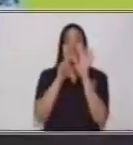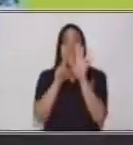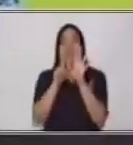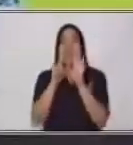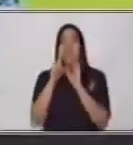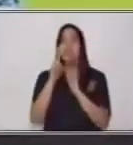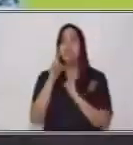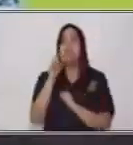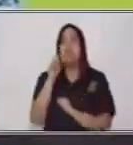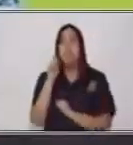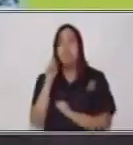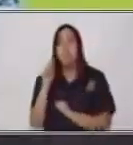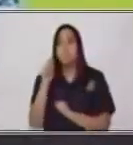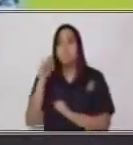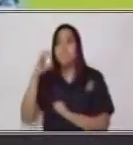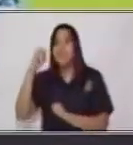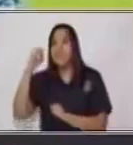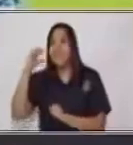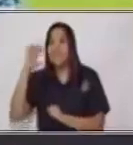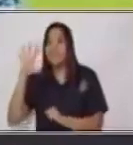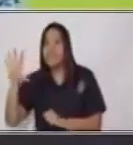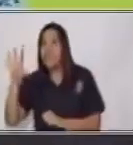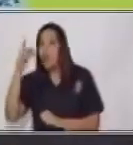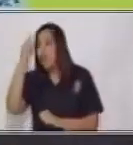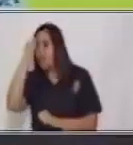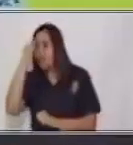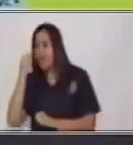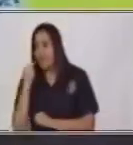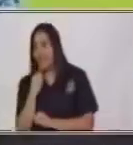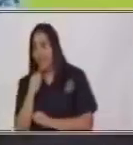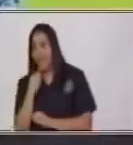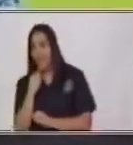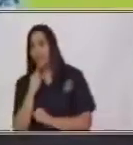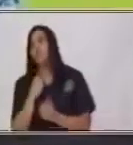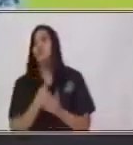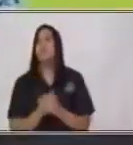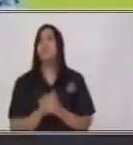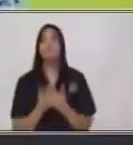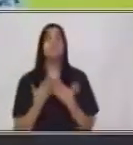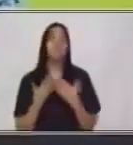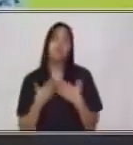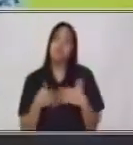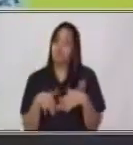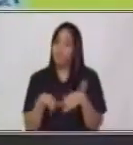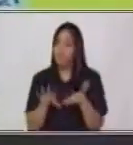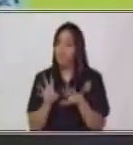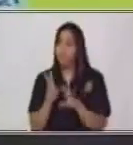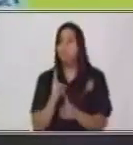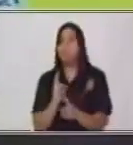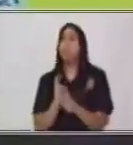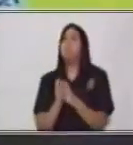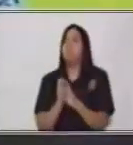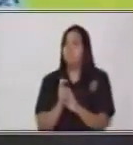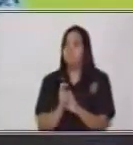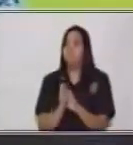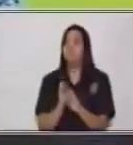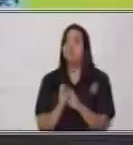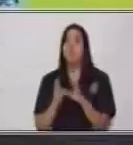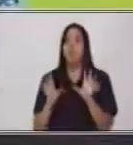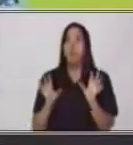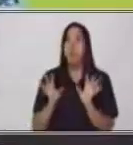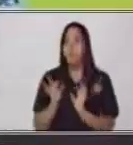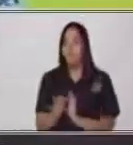36 quetzales con 5 centavos. Aquí ya está un poco más complicado porque hay